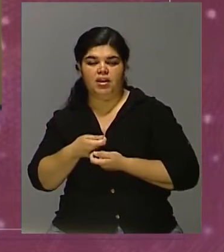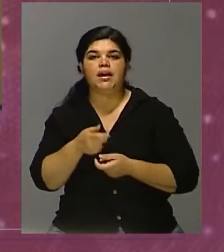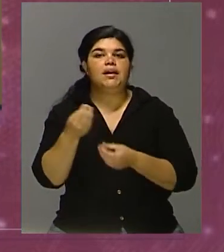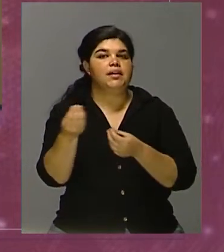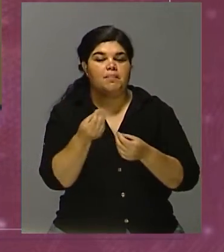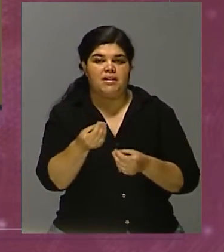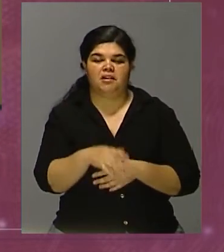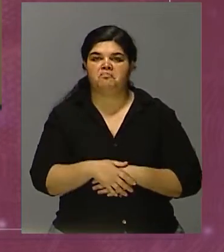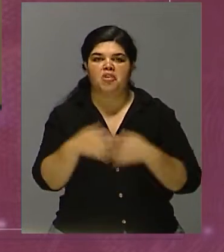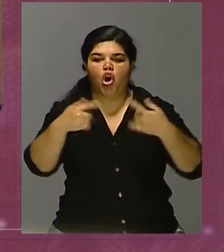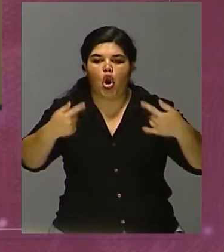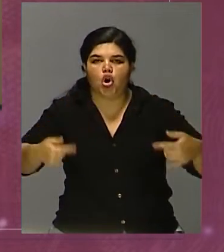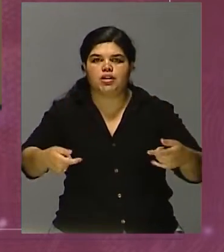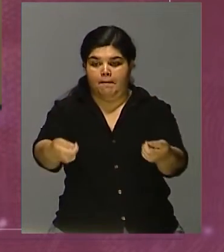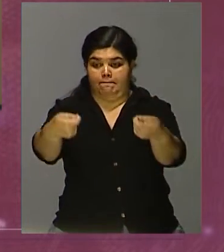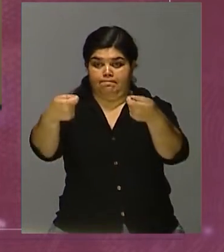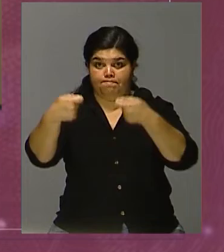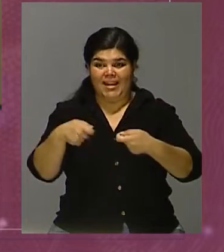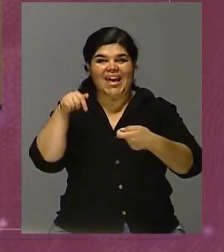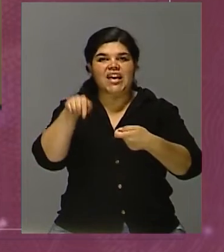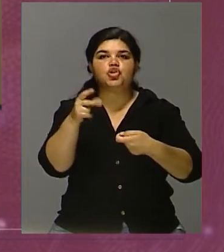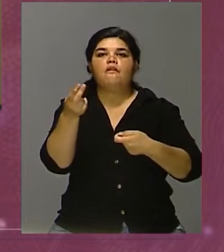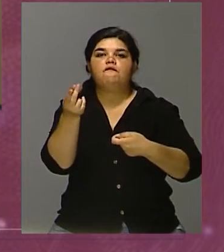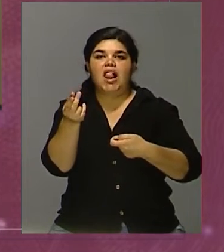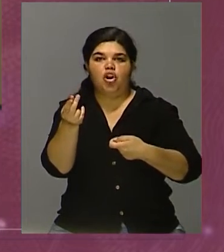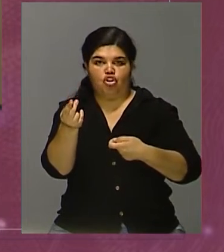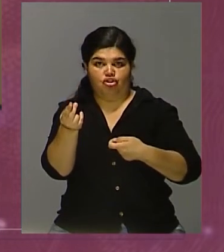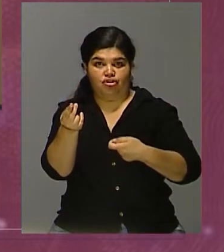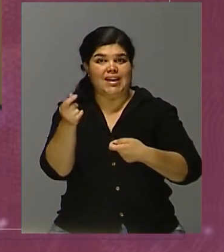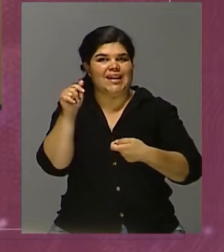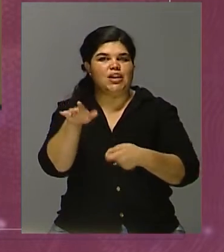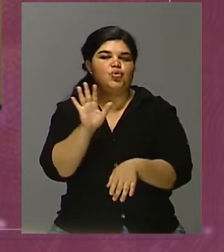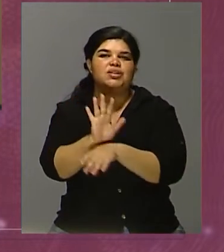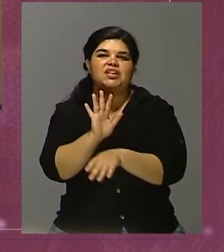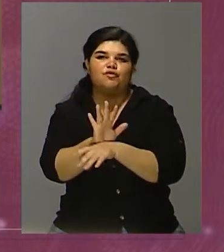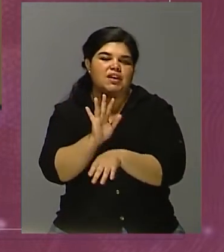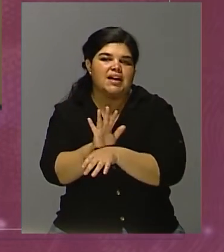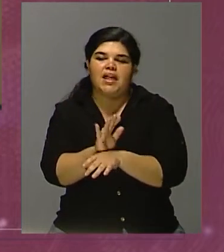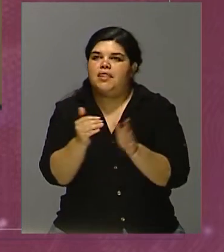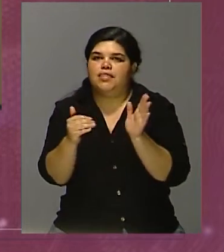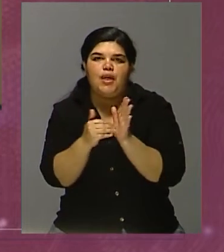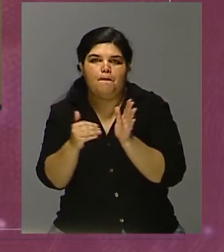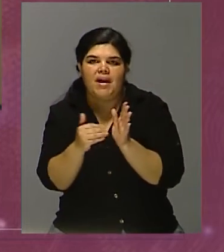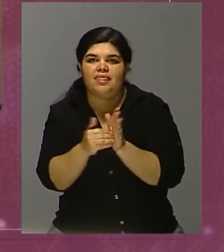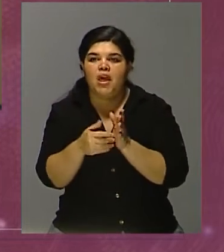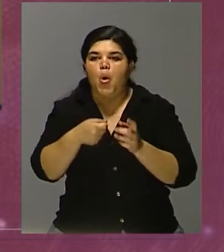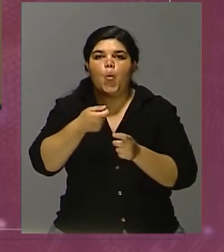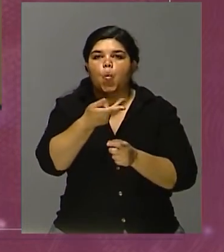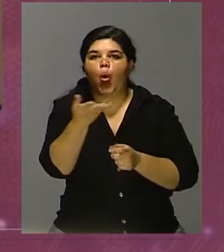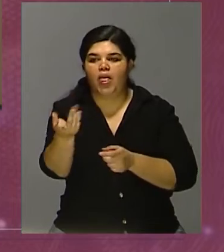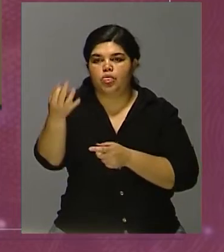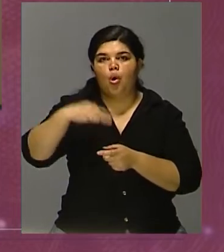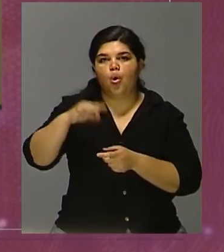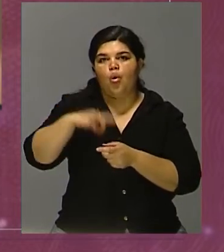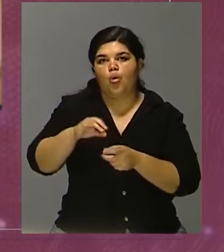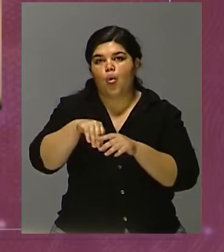nos puede entregar. Algo vale más o vale menos en virtud de la cantidad que ese activo financiero nos puede entregar. Valdrá más si nos